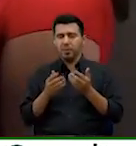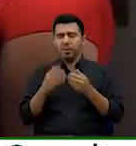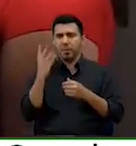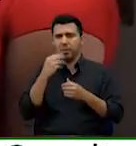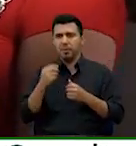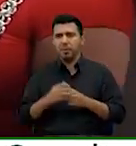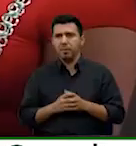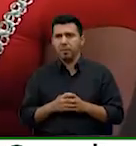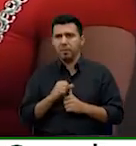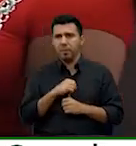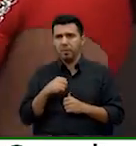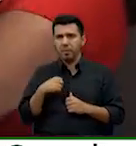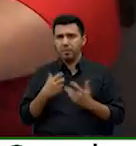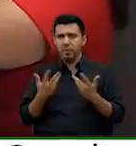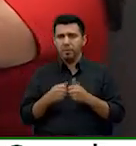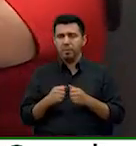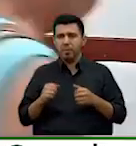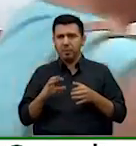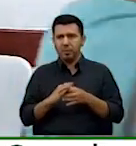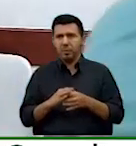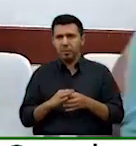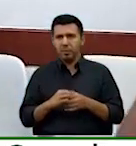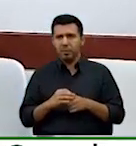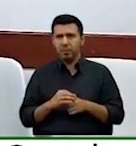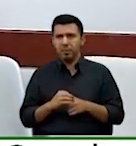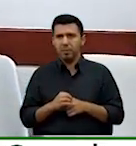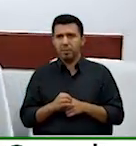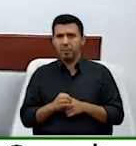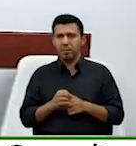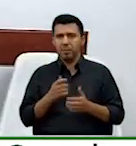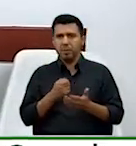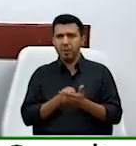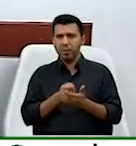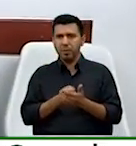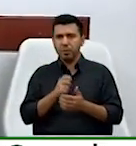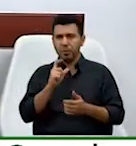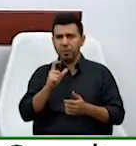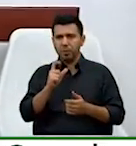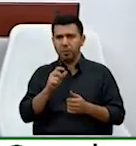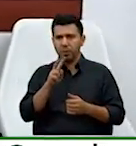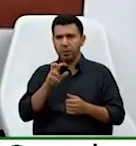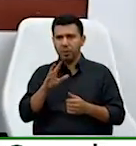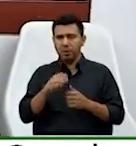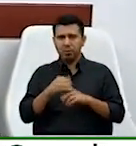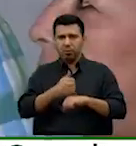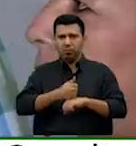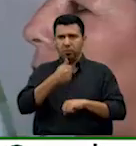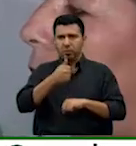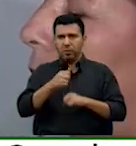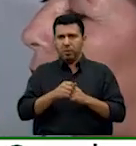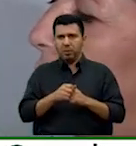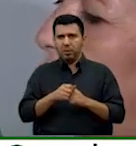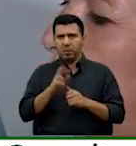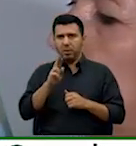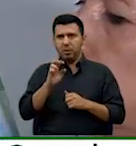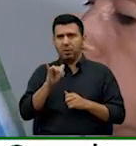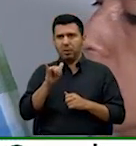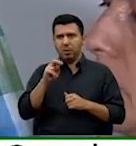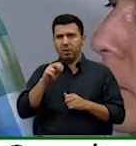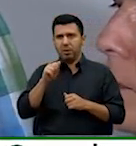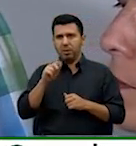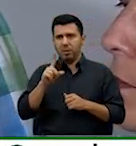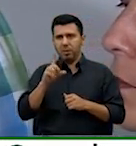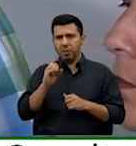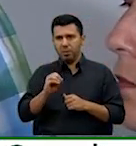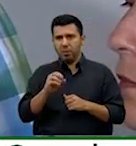de la empresa privada, destacándose la participación de Apuestas Cúcuta 75 en cabeza de su gerente Reinaldo Rojas. Y